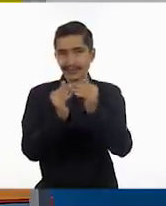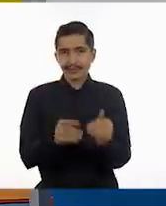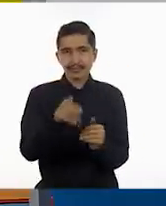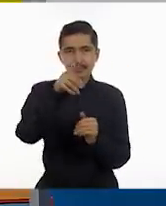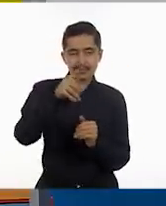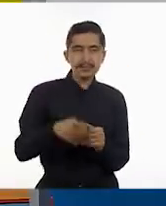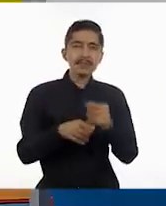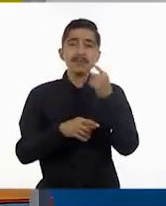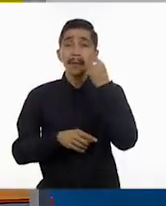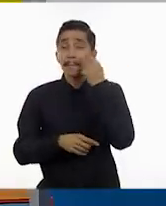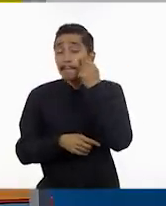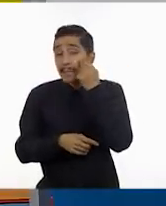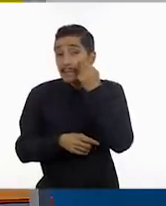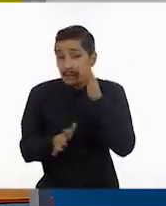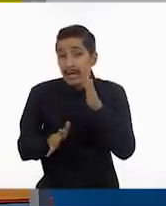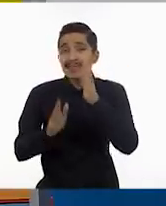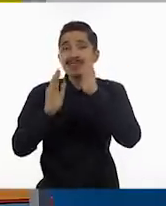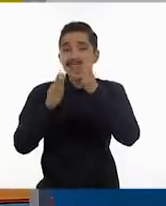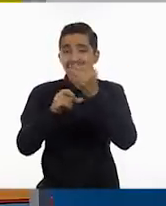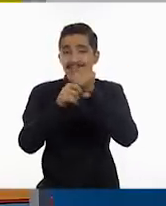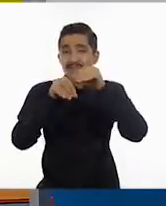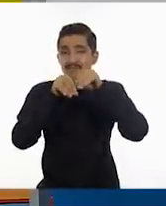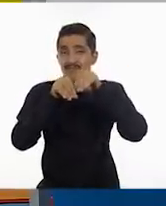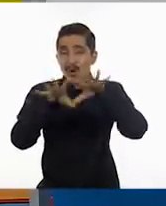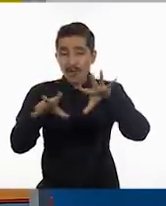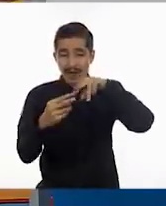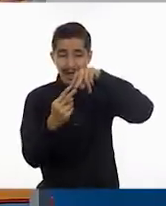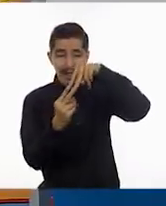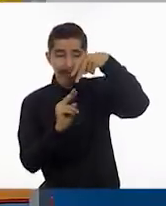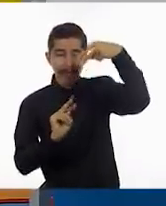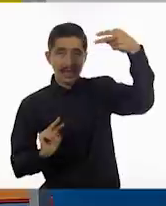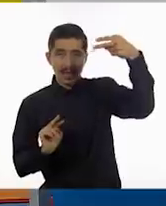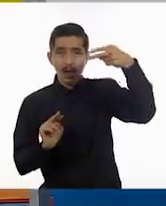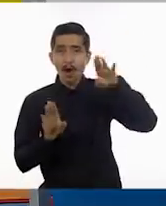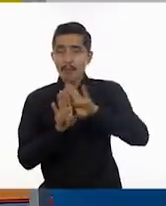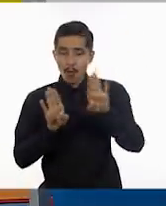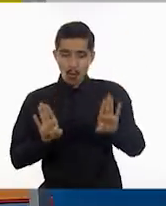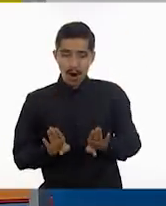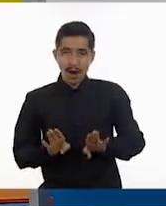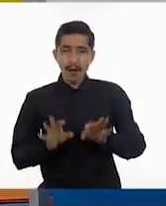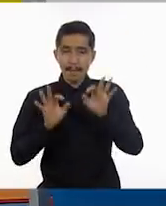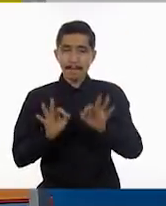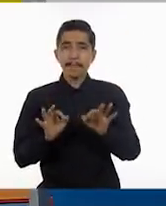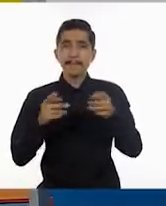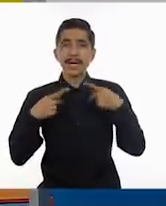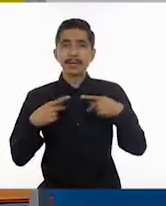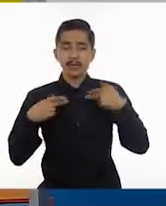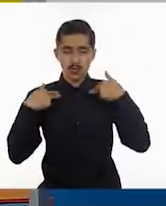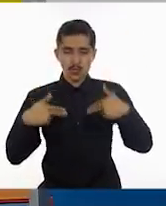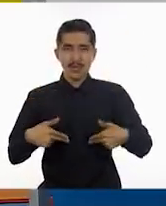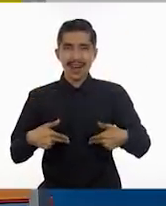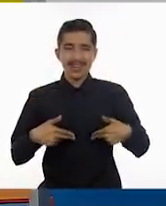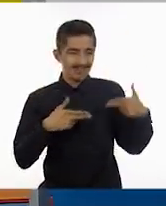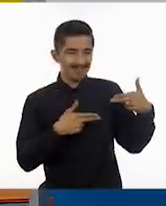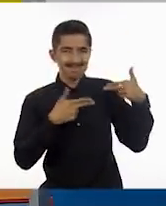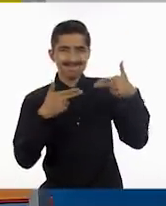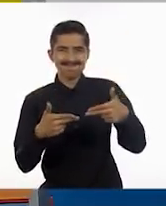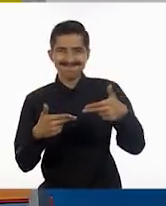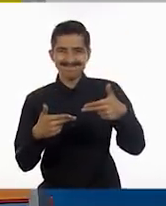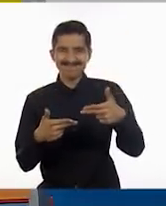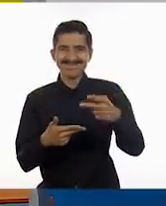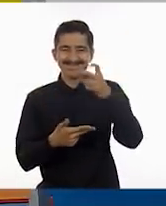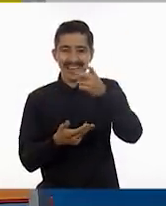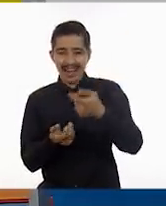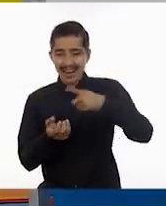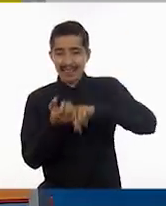María, porque ya vimos que la información genética que determina las características de los seres humanos, si recuerdan que estaba en el